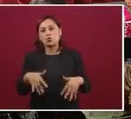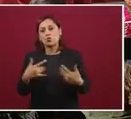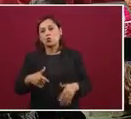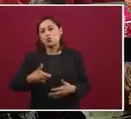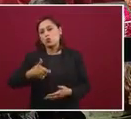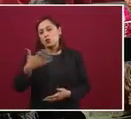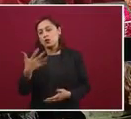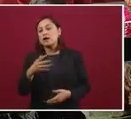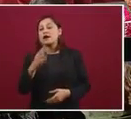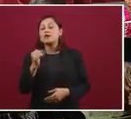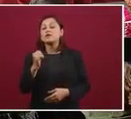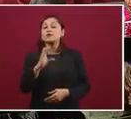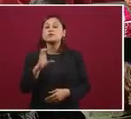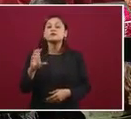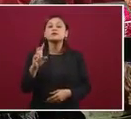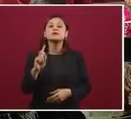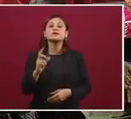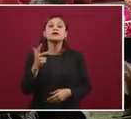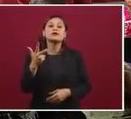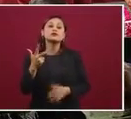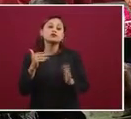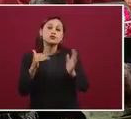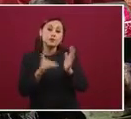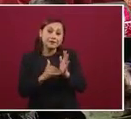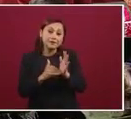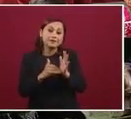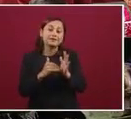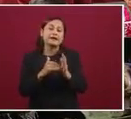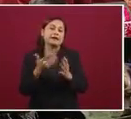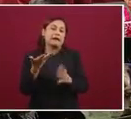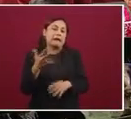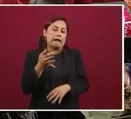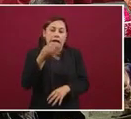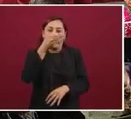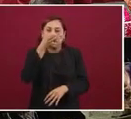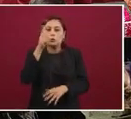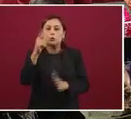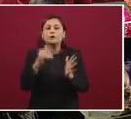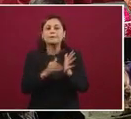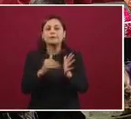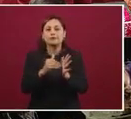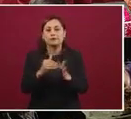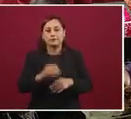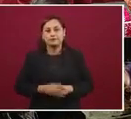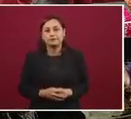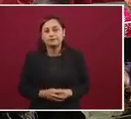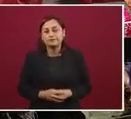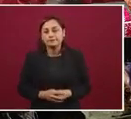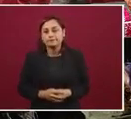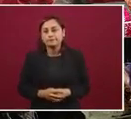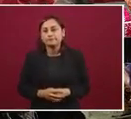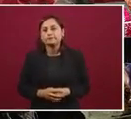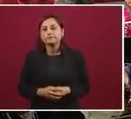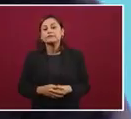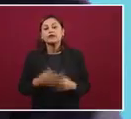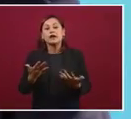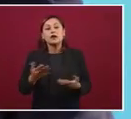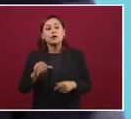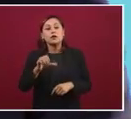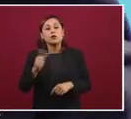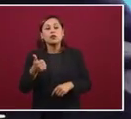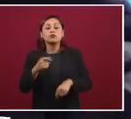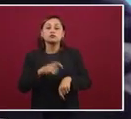938.000 casi un millón de pesos y posteriormente un reloj un reloj cartier tank